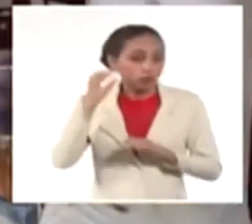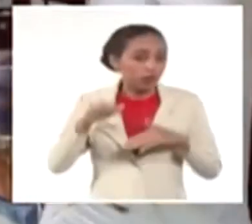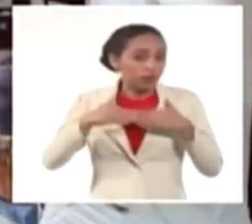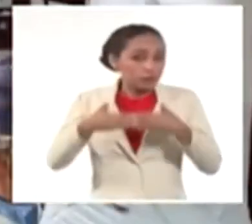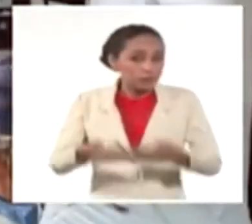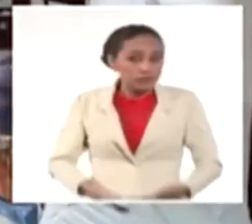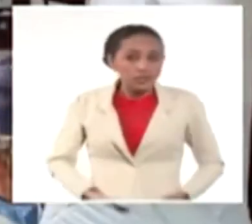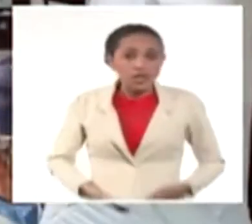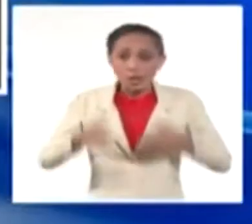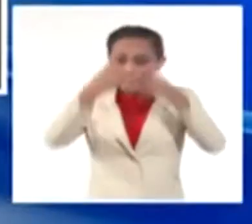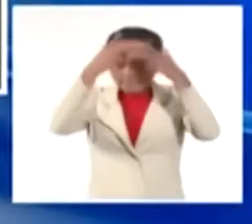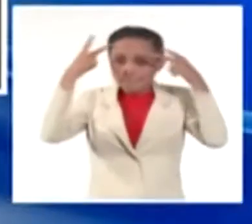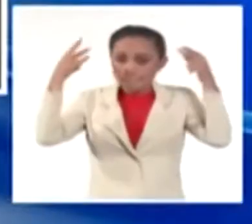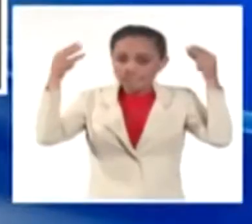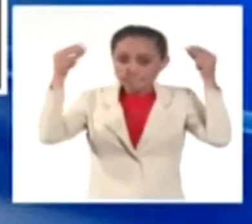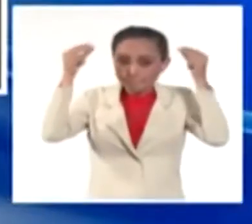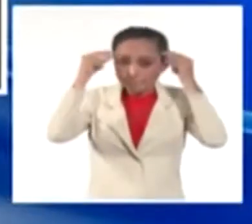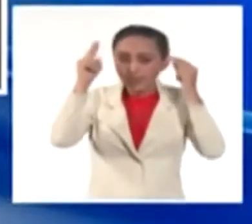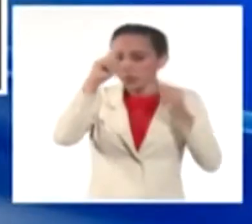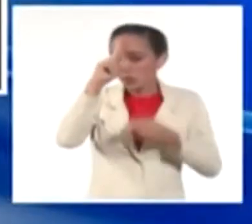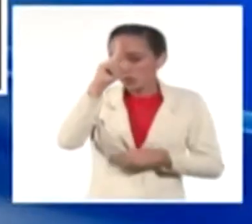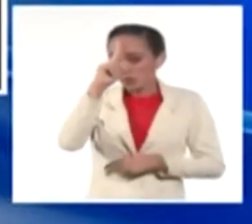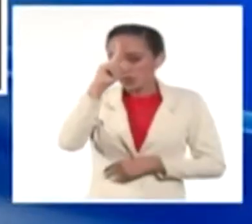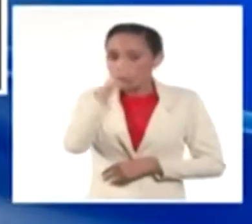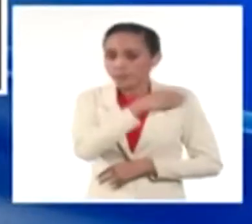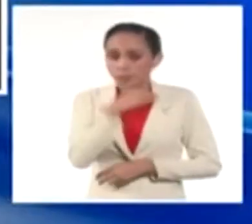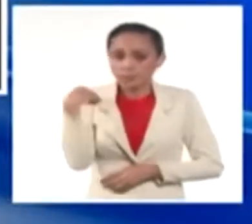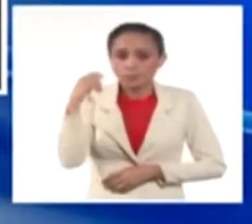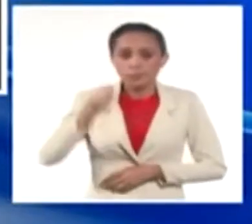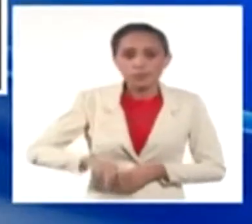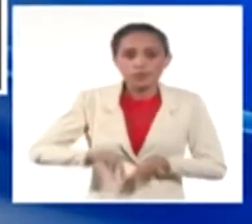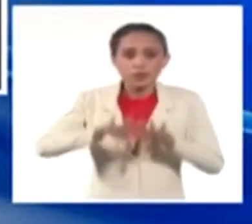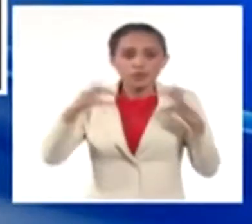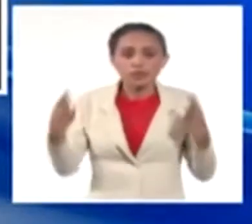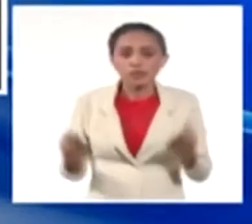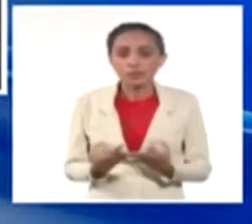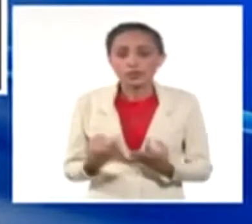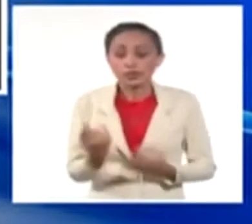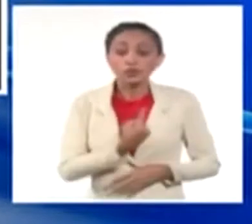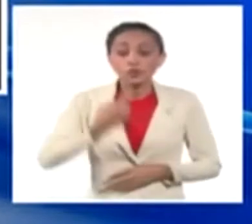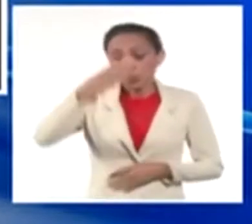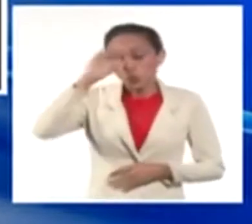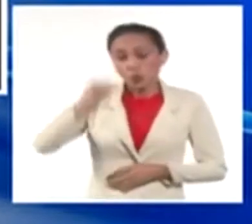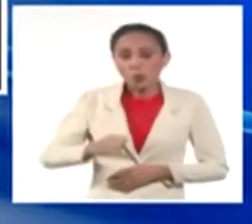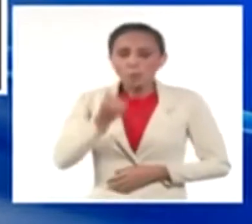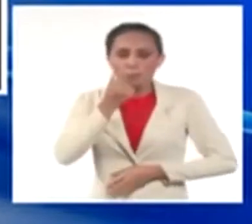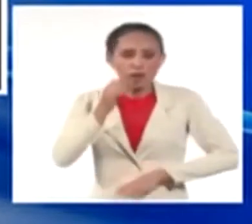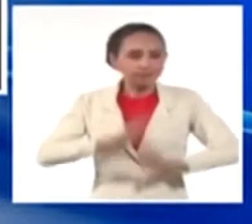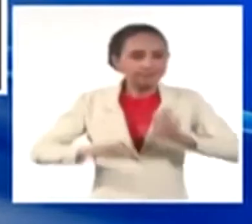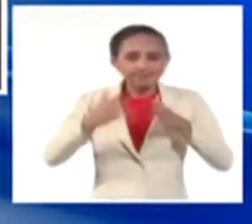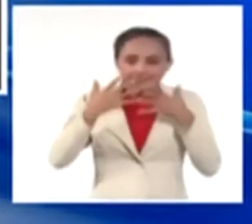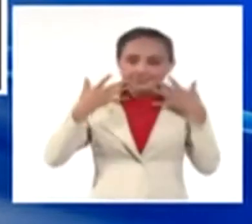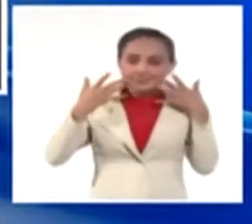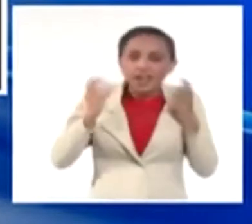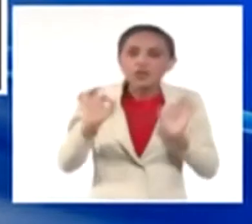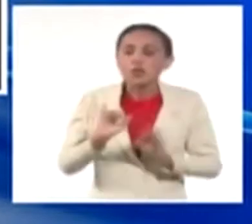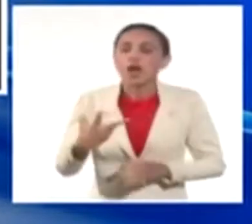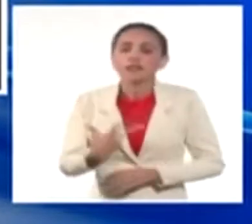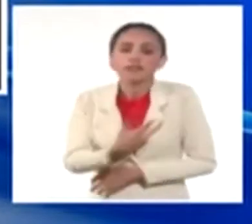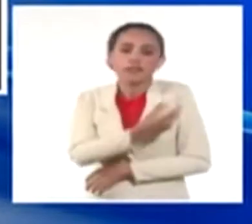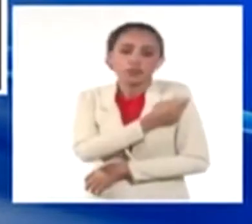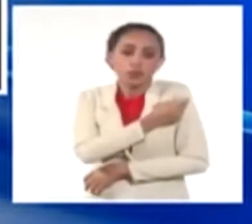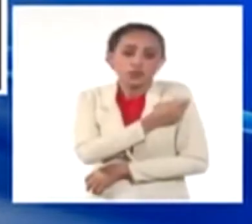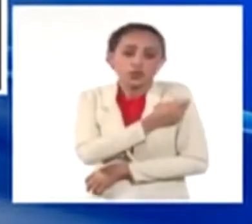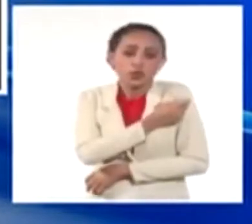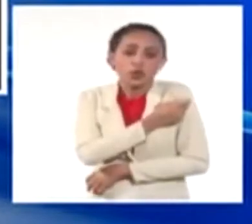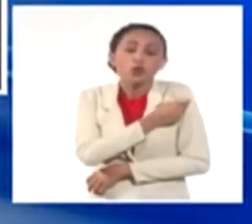enfermera de la familia. Para que los cubanos estemos más protegidos y felices, se respaldará la vacunación de refuerzo